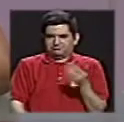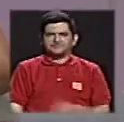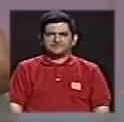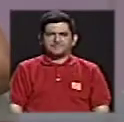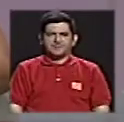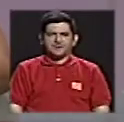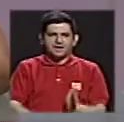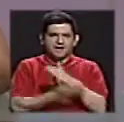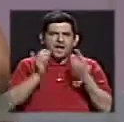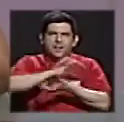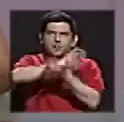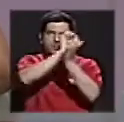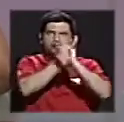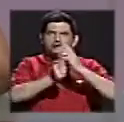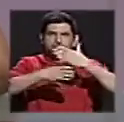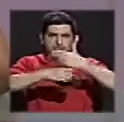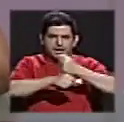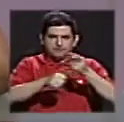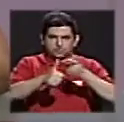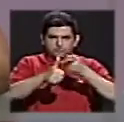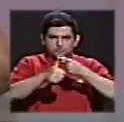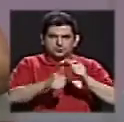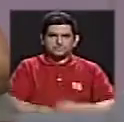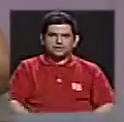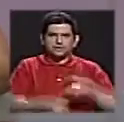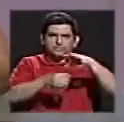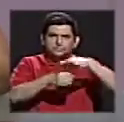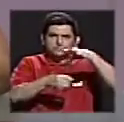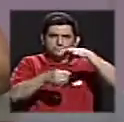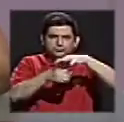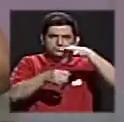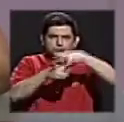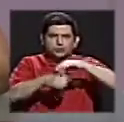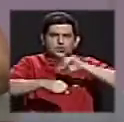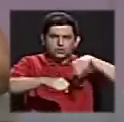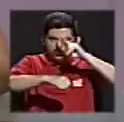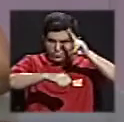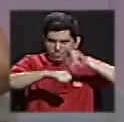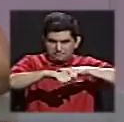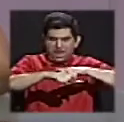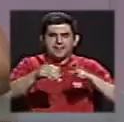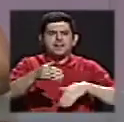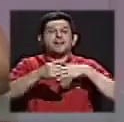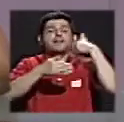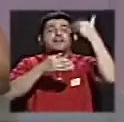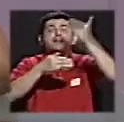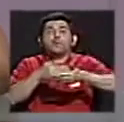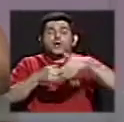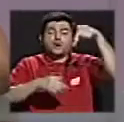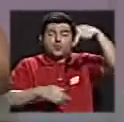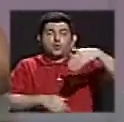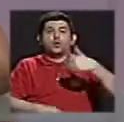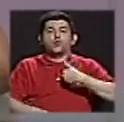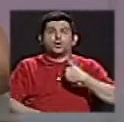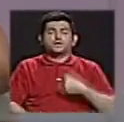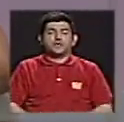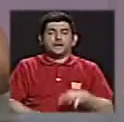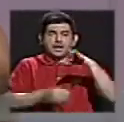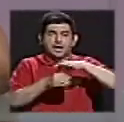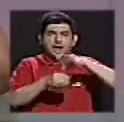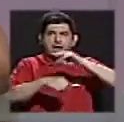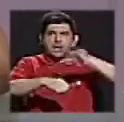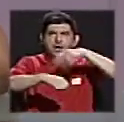de hacer algunas transformaciones. Primero cultivamos normalmente, luego hoy en día la tenemos con